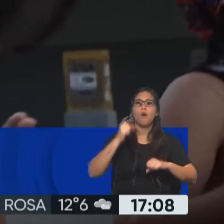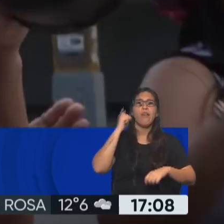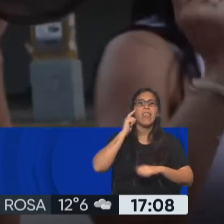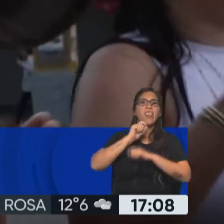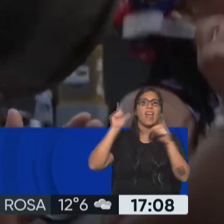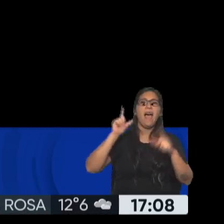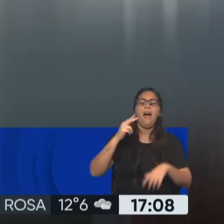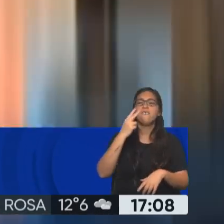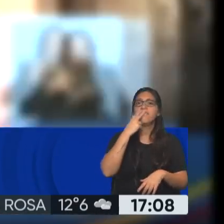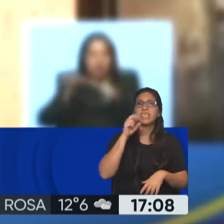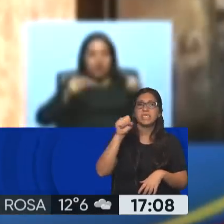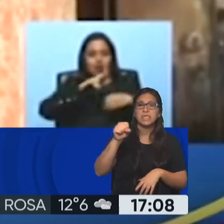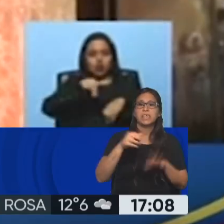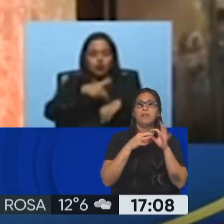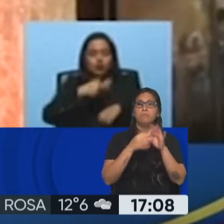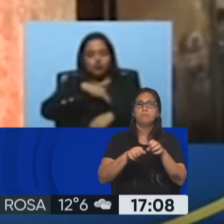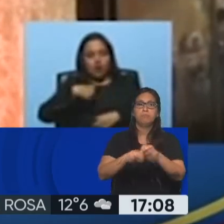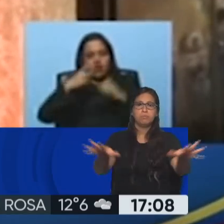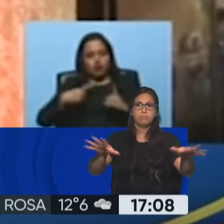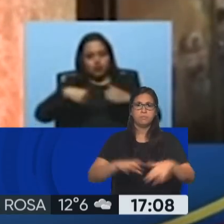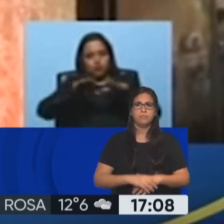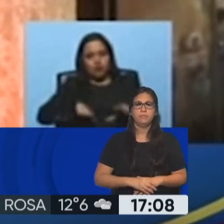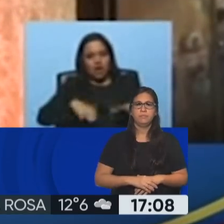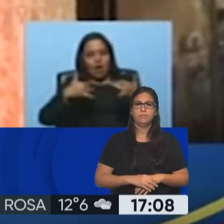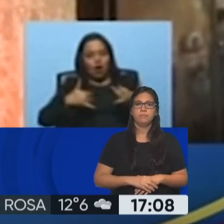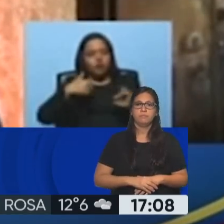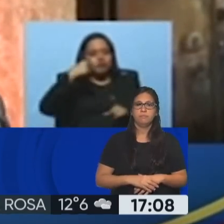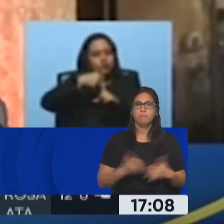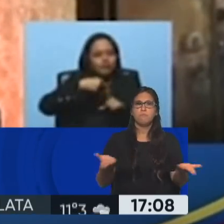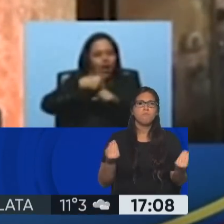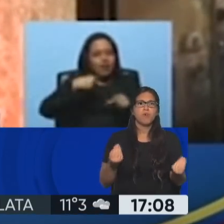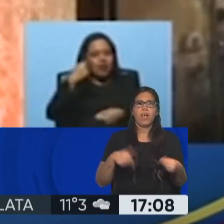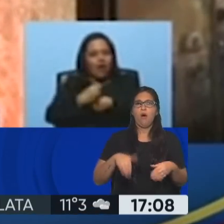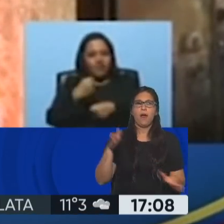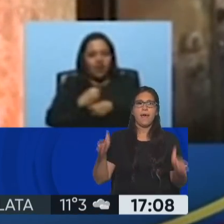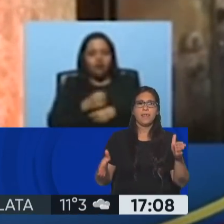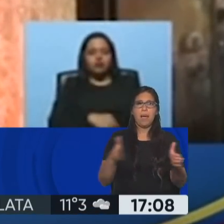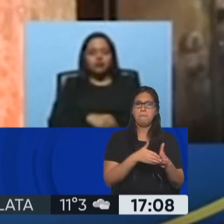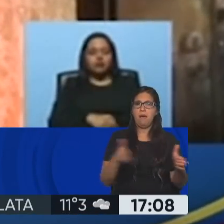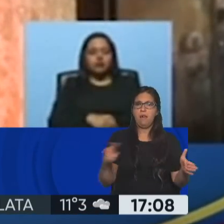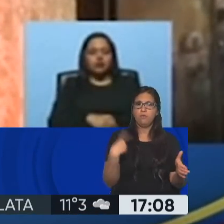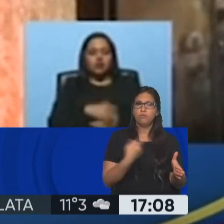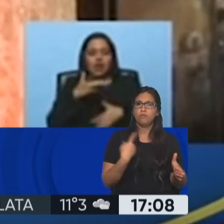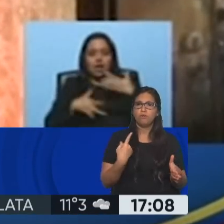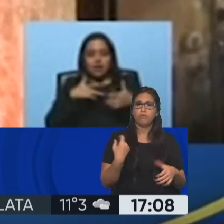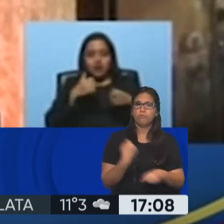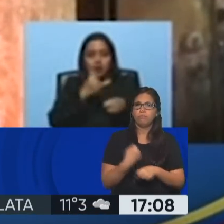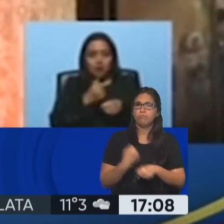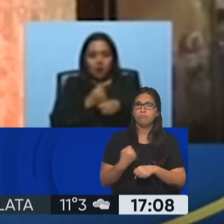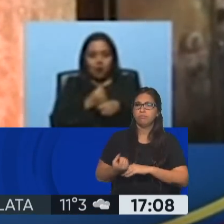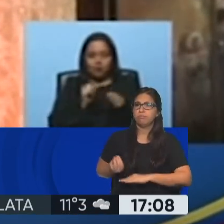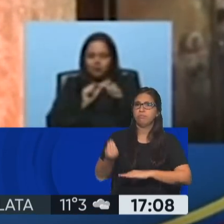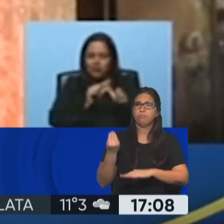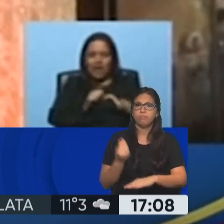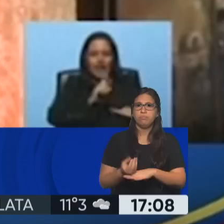fascistas. Porque vamos a dedicarnos a la tarea en este periodo de sesiones durante el receso